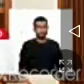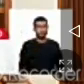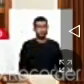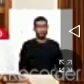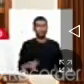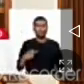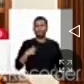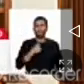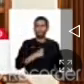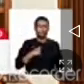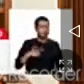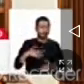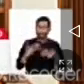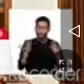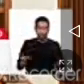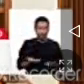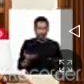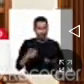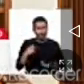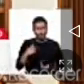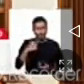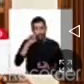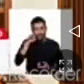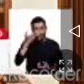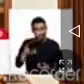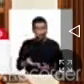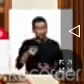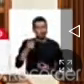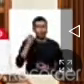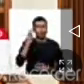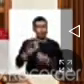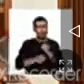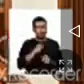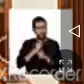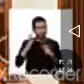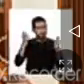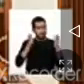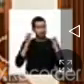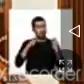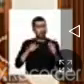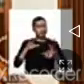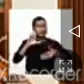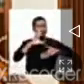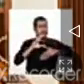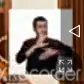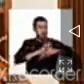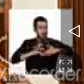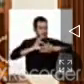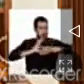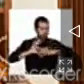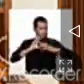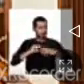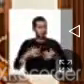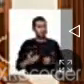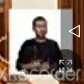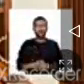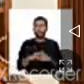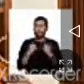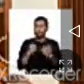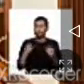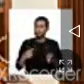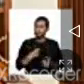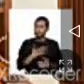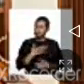estar personalmente en la celebración de los 12 años de la Alianza del Pacífico. Mucho me hubiera